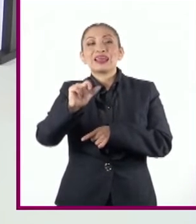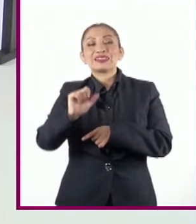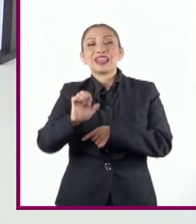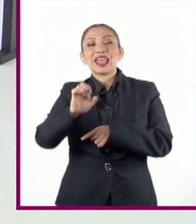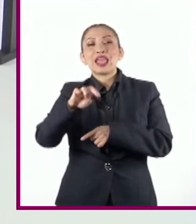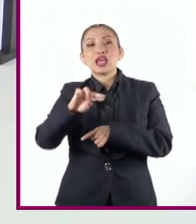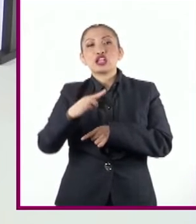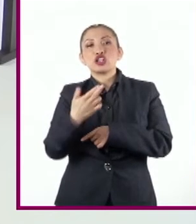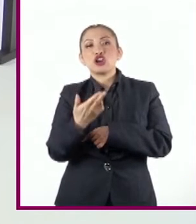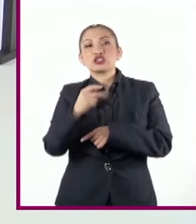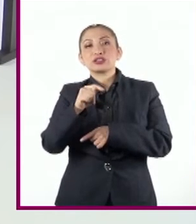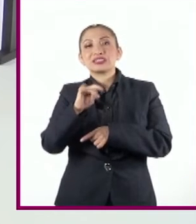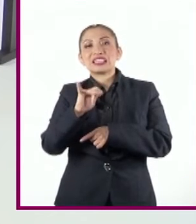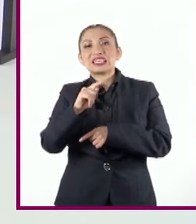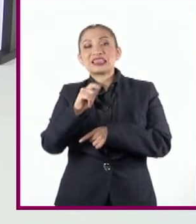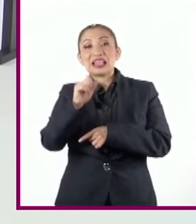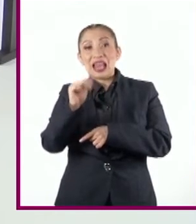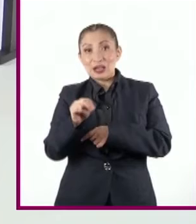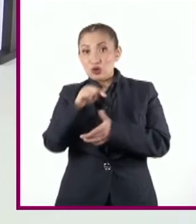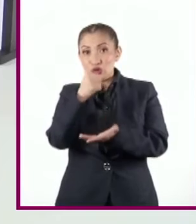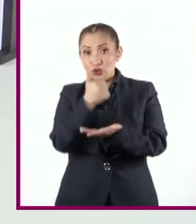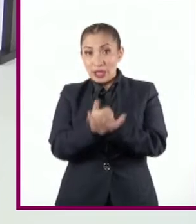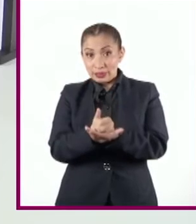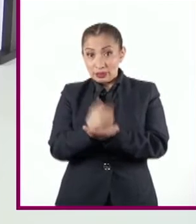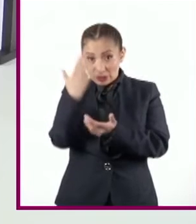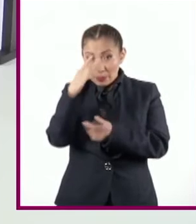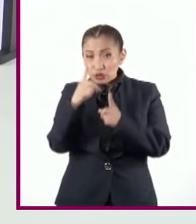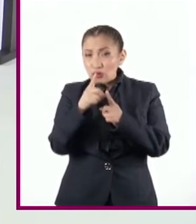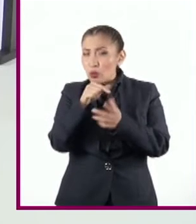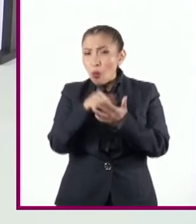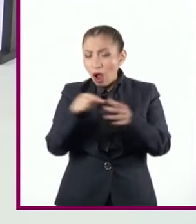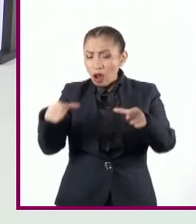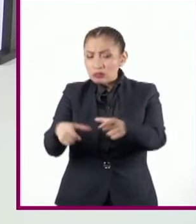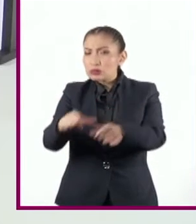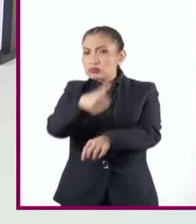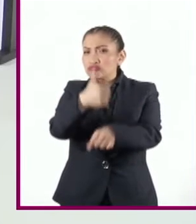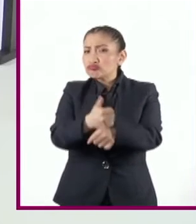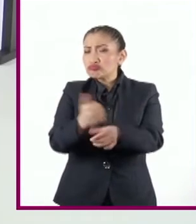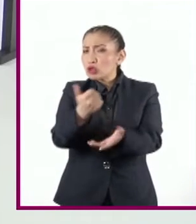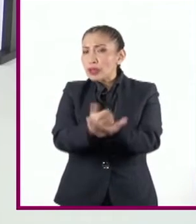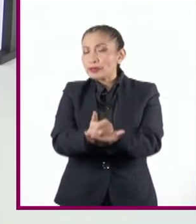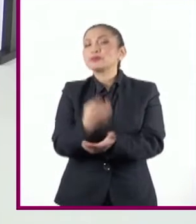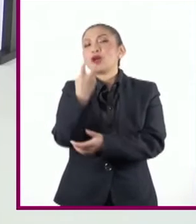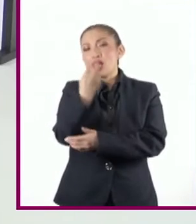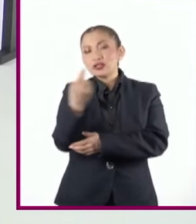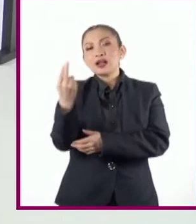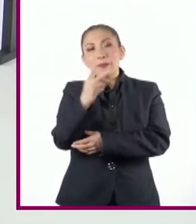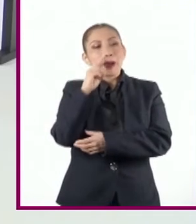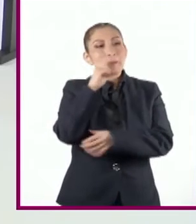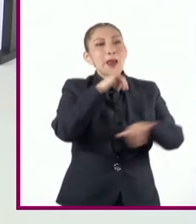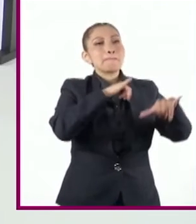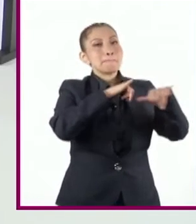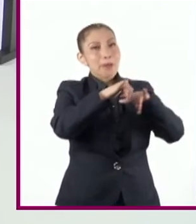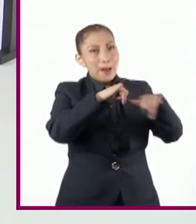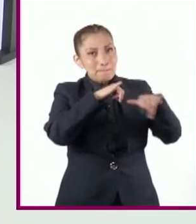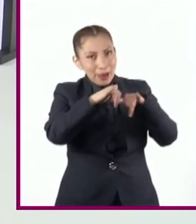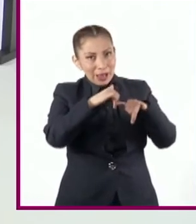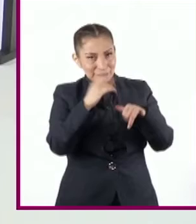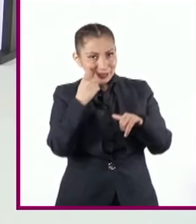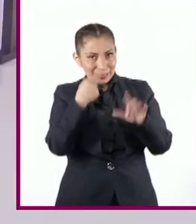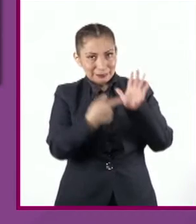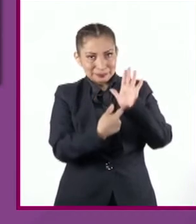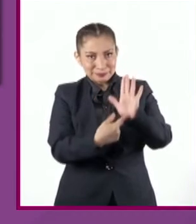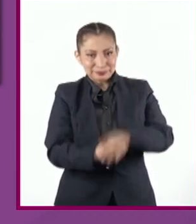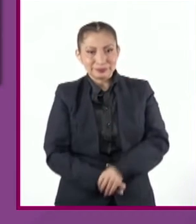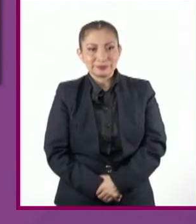Tenochtitlan. Pero ¿saben dónde estuvo esta ciudad? Bueno, para eso es necesario recurrir a un mapa como el siguiente.